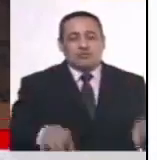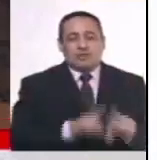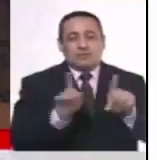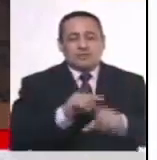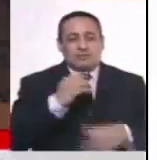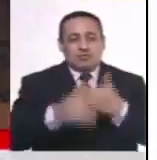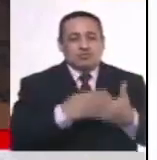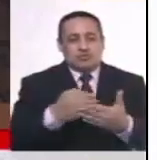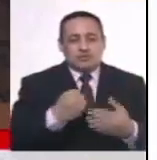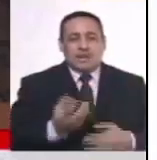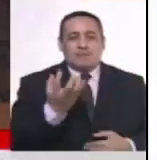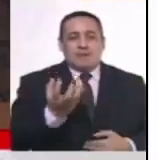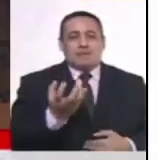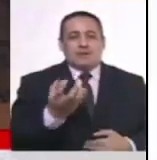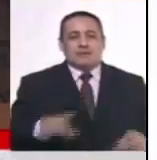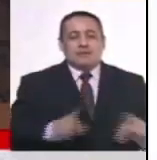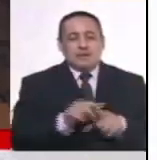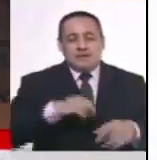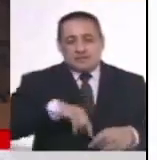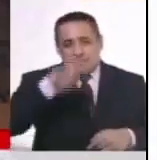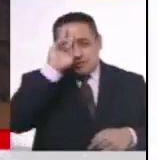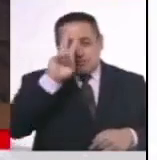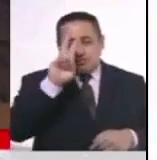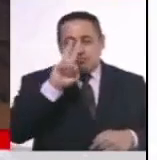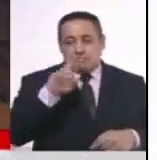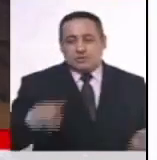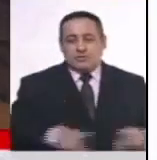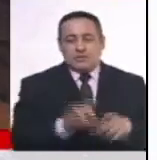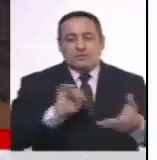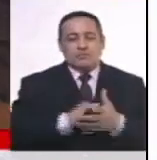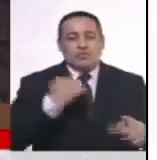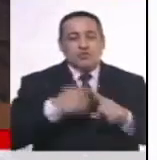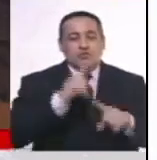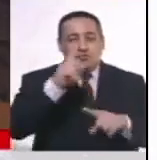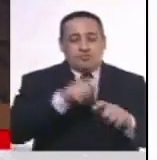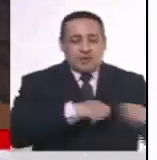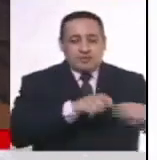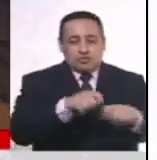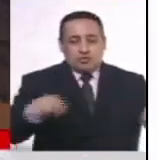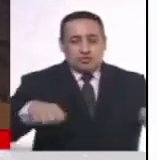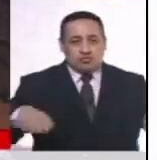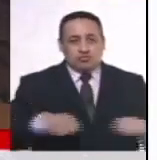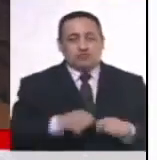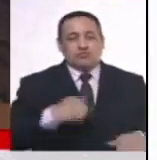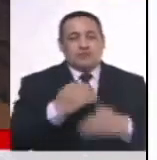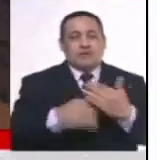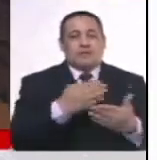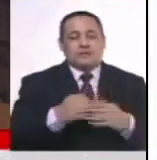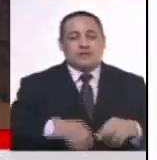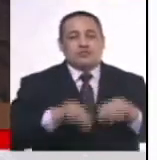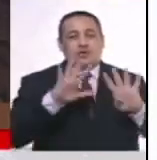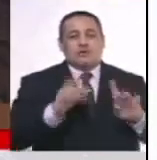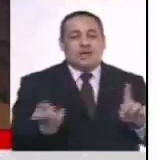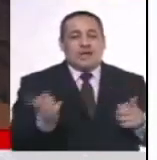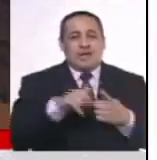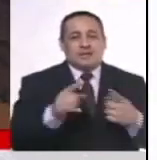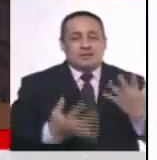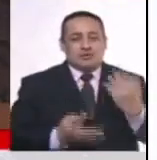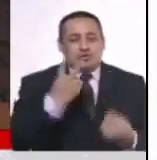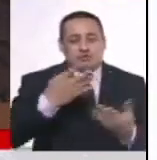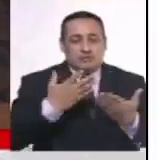la producción de la papa. En el Perú, por cada metro cuadrado se produce 9 a 12